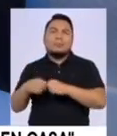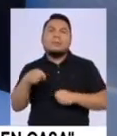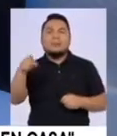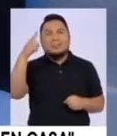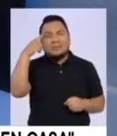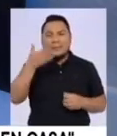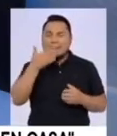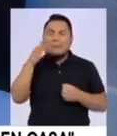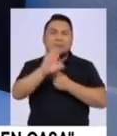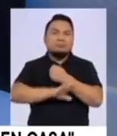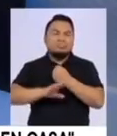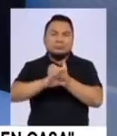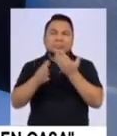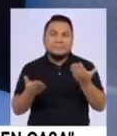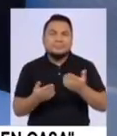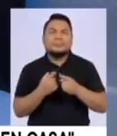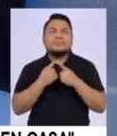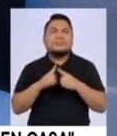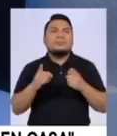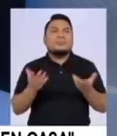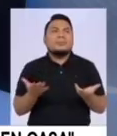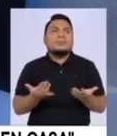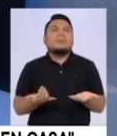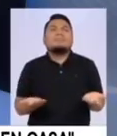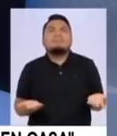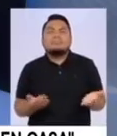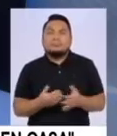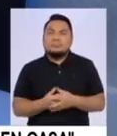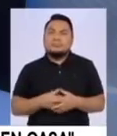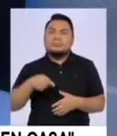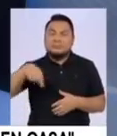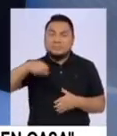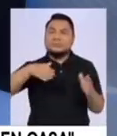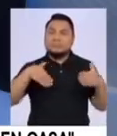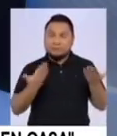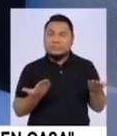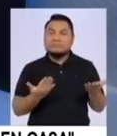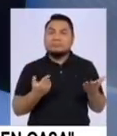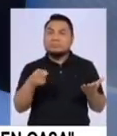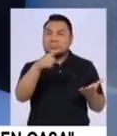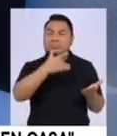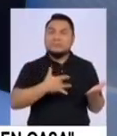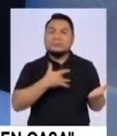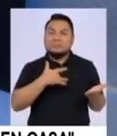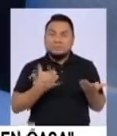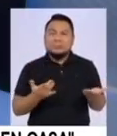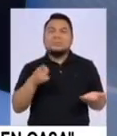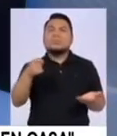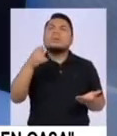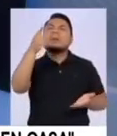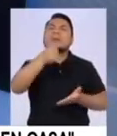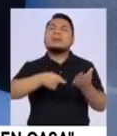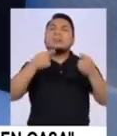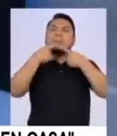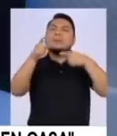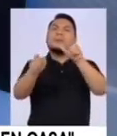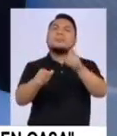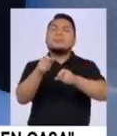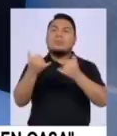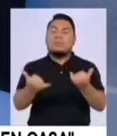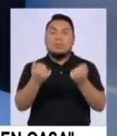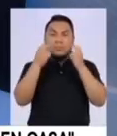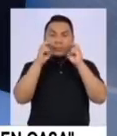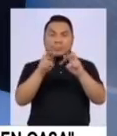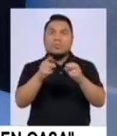tomado mayores medidas de salubridad, pero eventualmente nos puede suceder. ¿Qué mensaje le quieres dar a las personas que nos